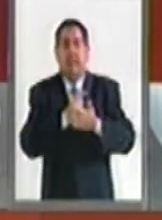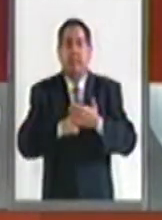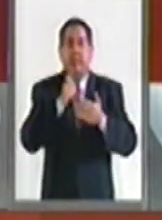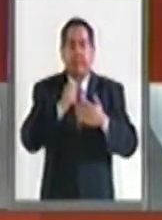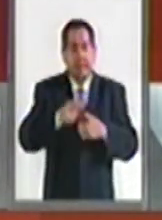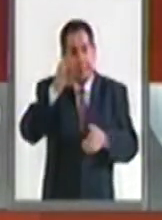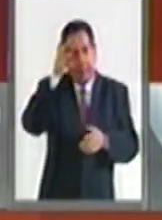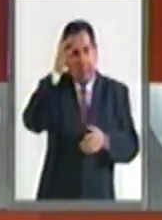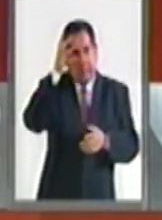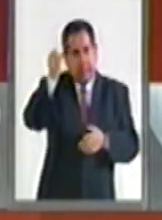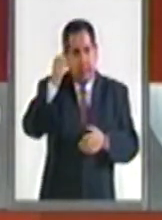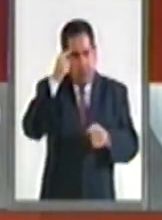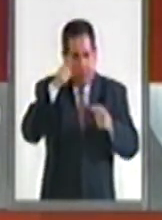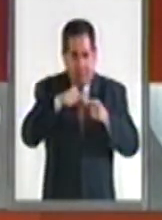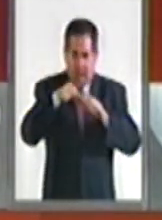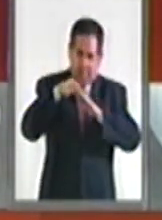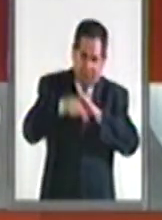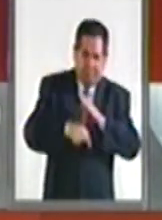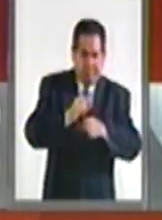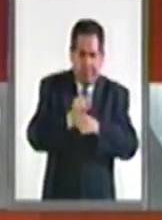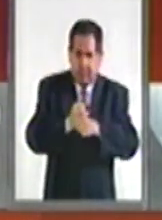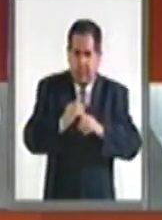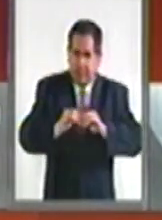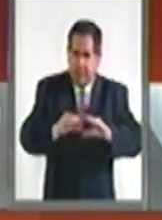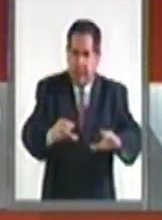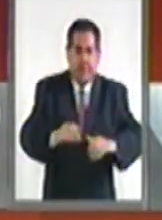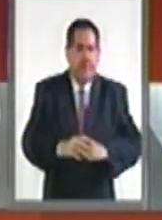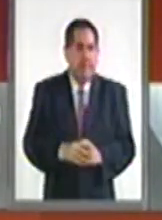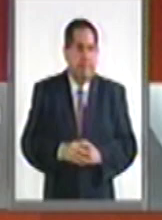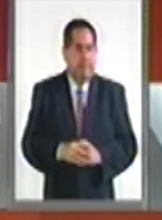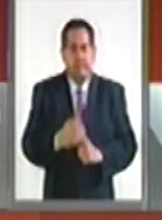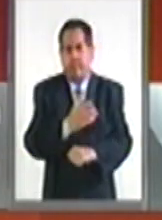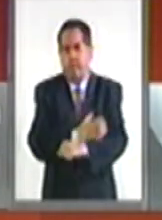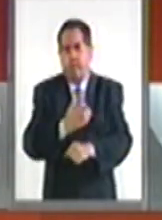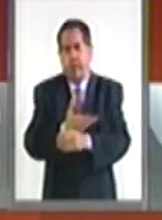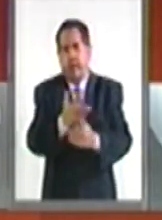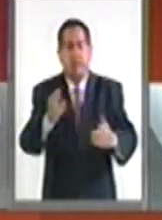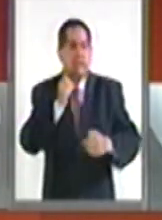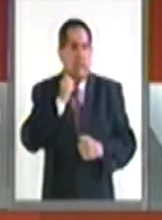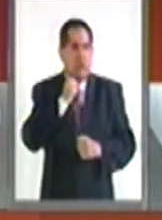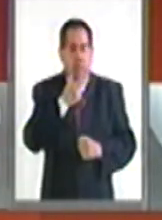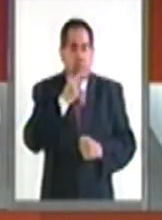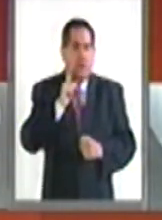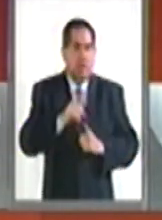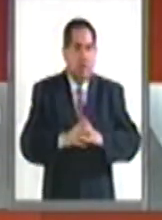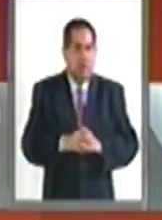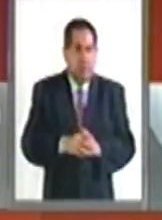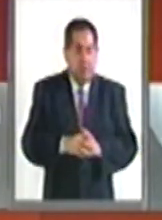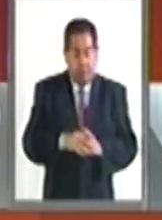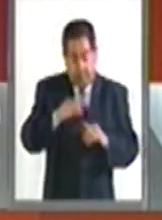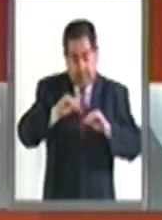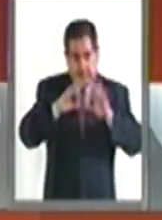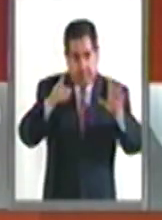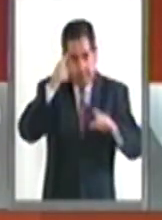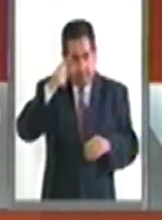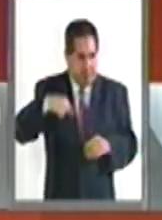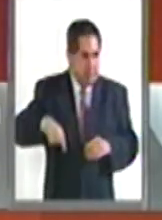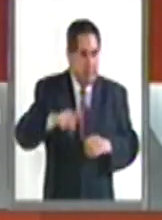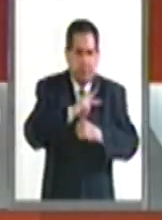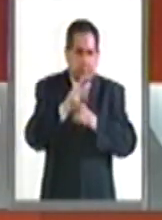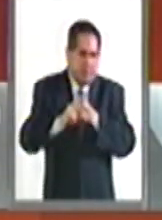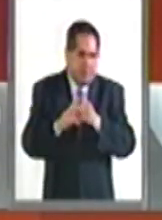un concepto epistémico. Compañeras senadoras y senadores, si nos atrevemos a hacer un corte analítico de nuestro